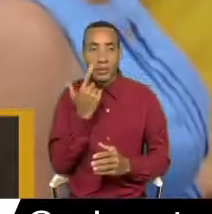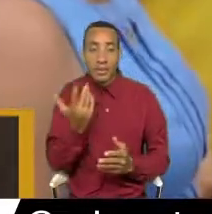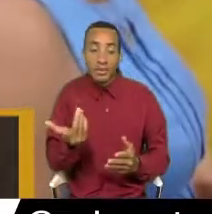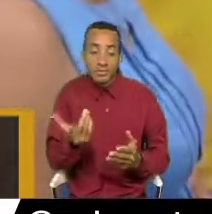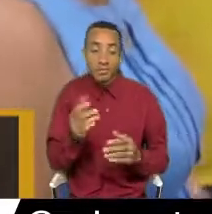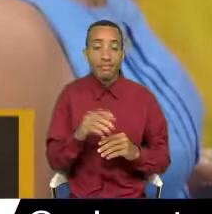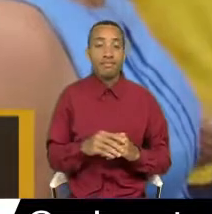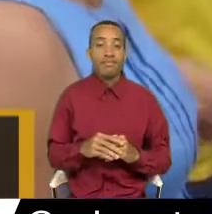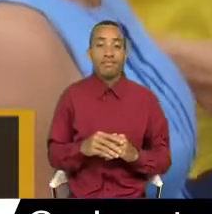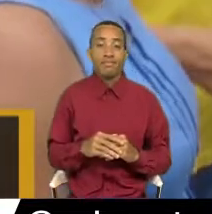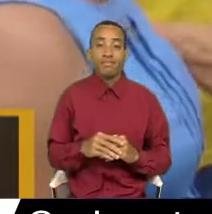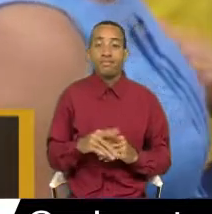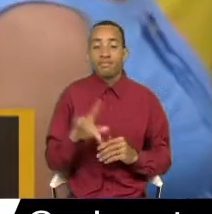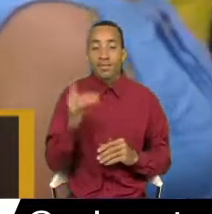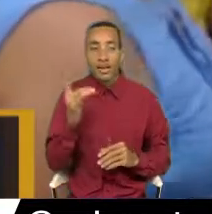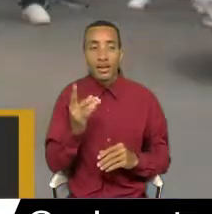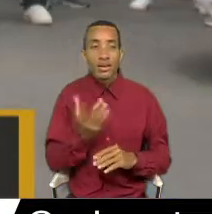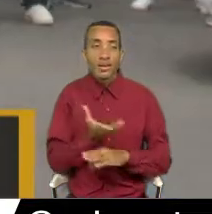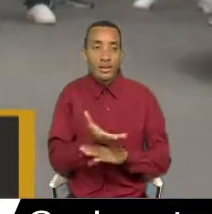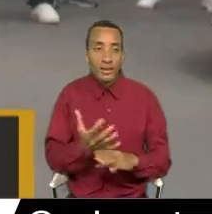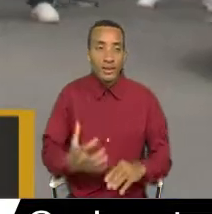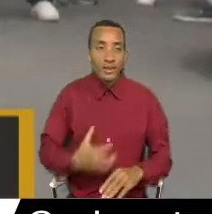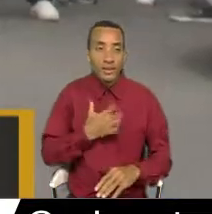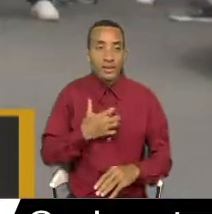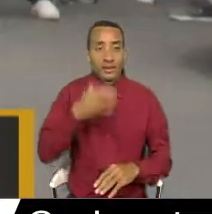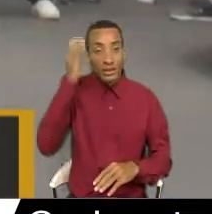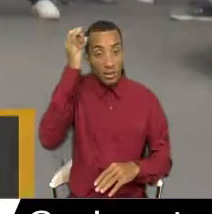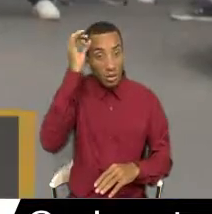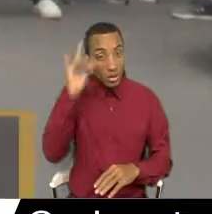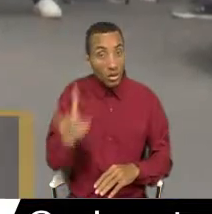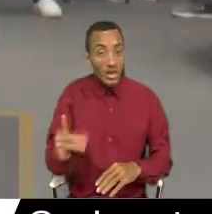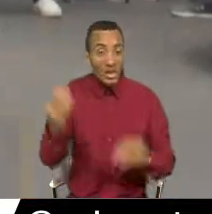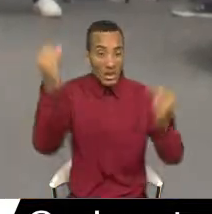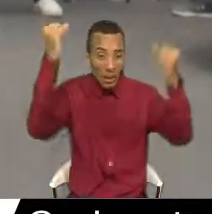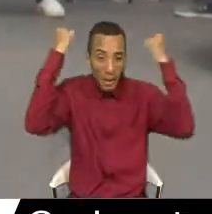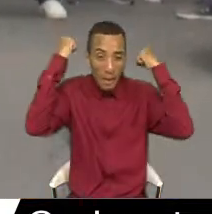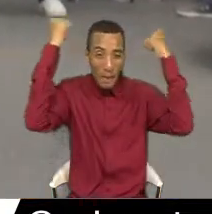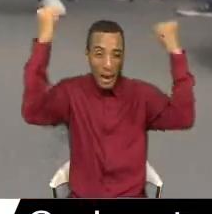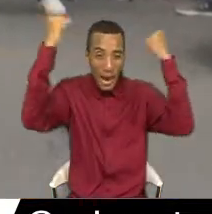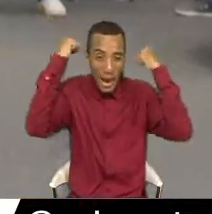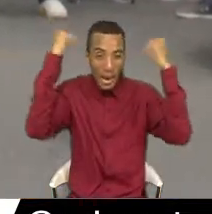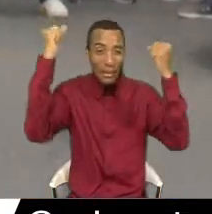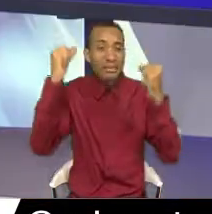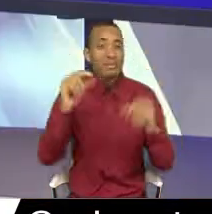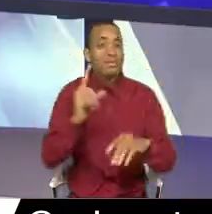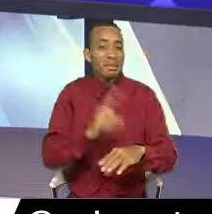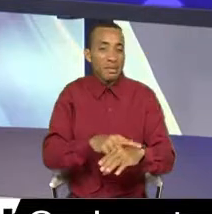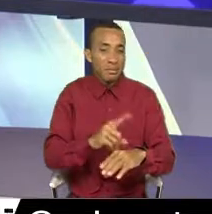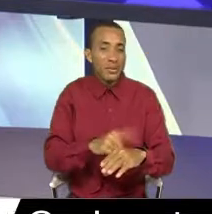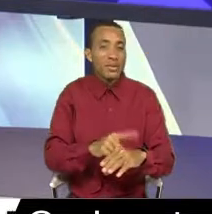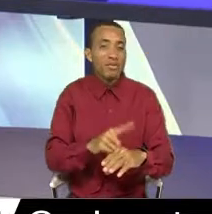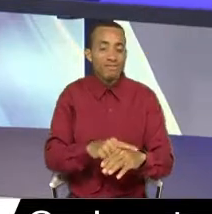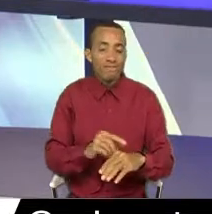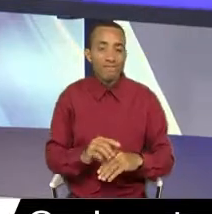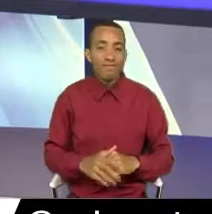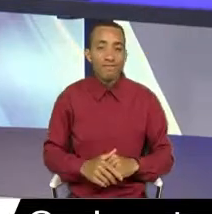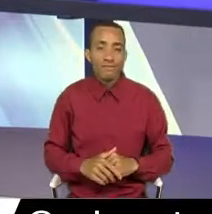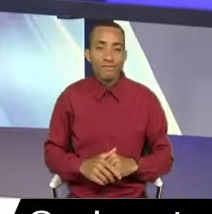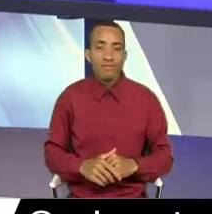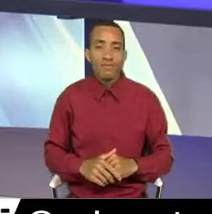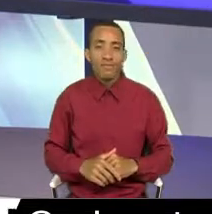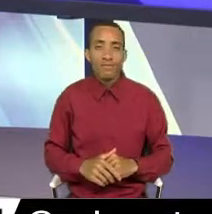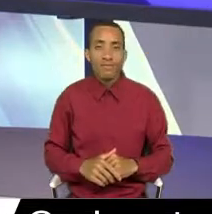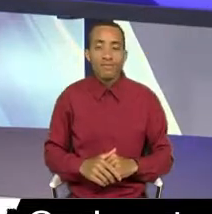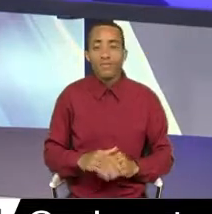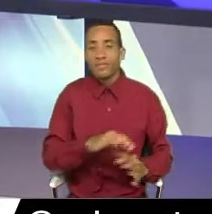funcionario que los reclamos de los maestros los lleven a un cese de actividades de carácter indefinido. En otras